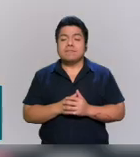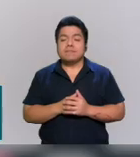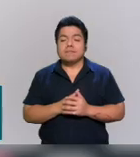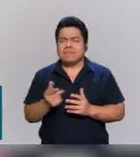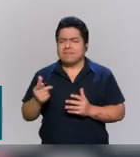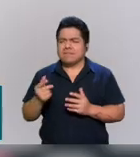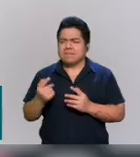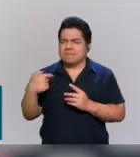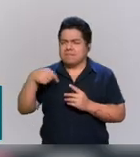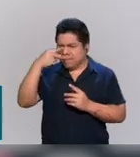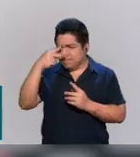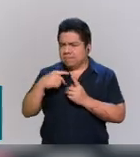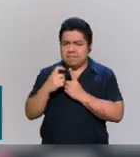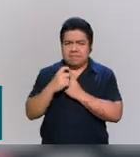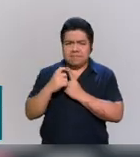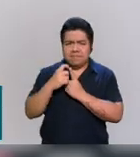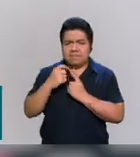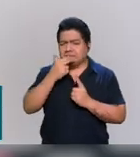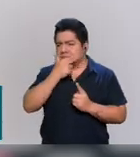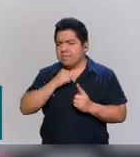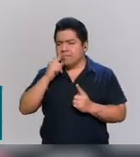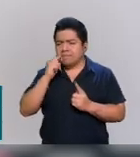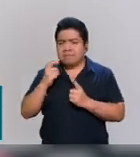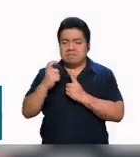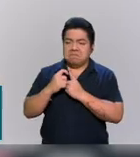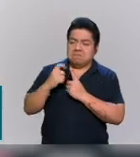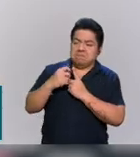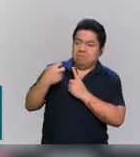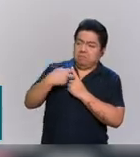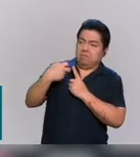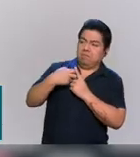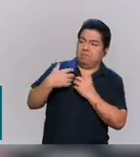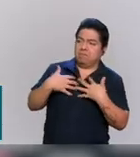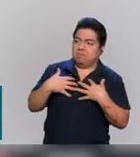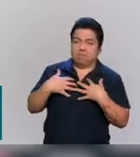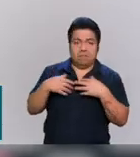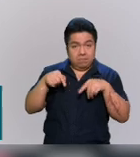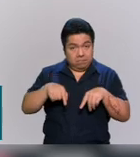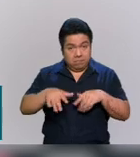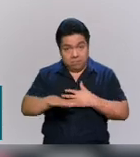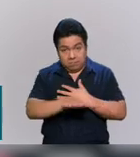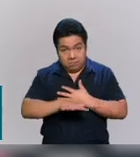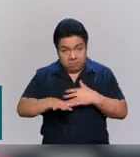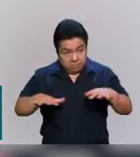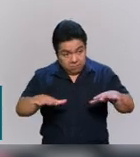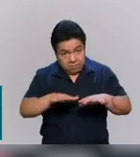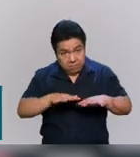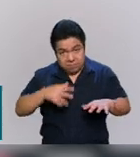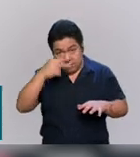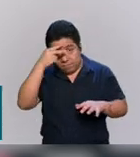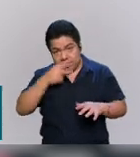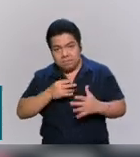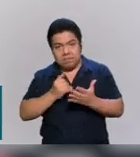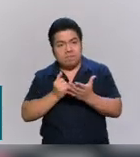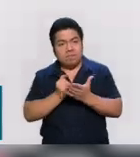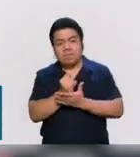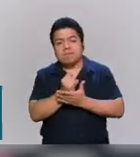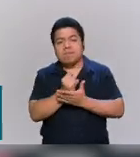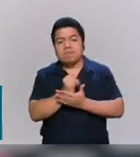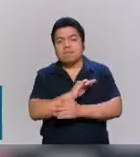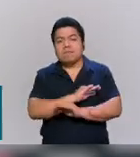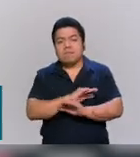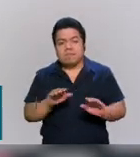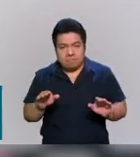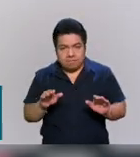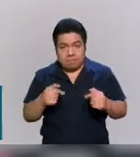Se burla de los mexicanos y las mexicanas. El pueblo de México tomó una decisión.